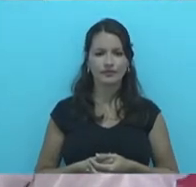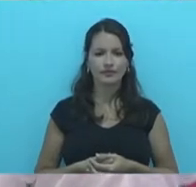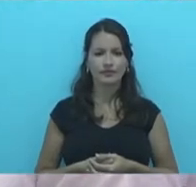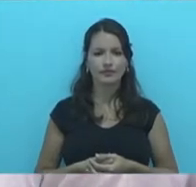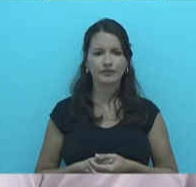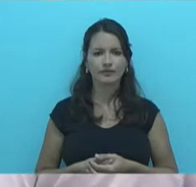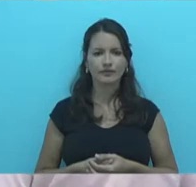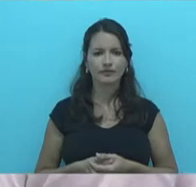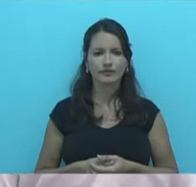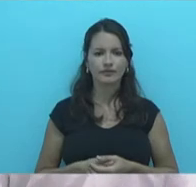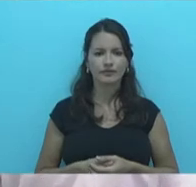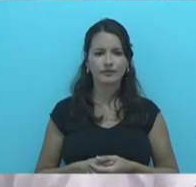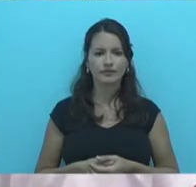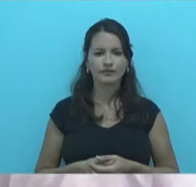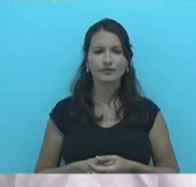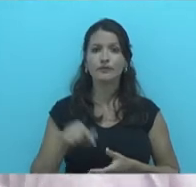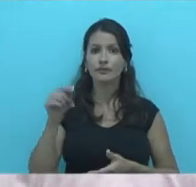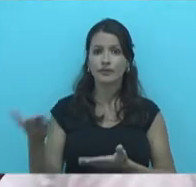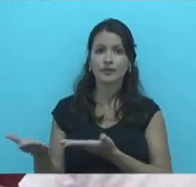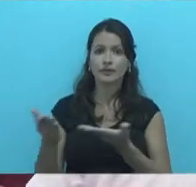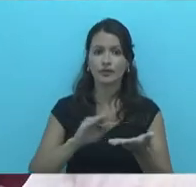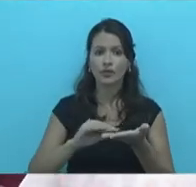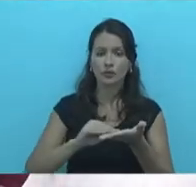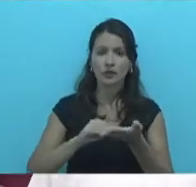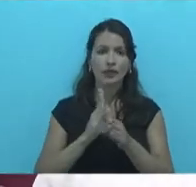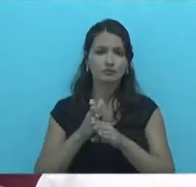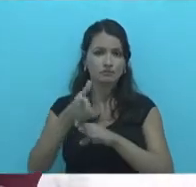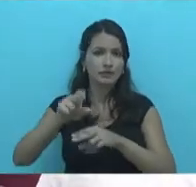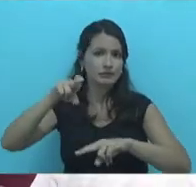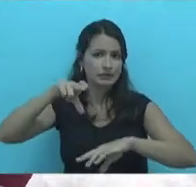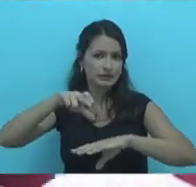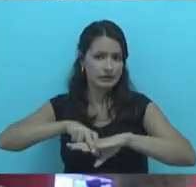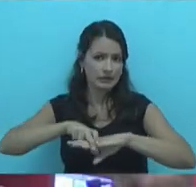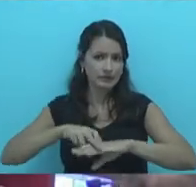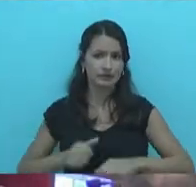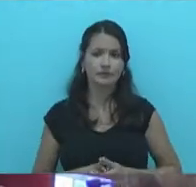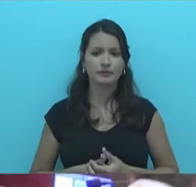Invito a la señora diputada Susana Beatriz Bertone a ocupar su banca. Dame los otros expedientes.